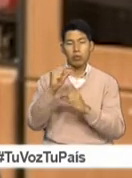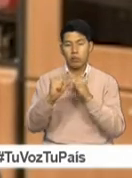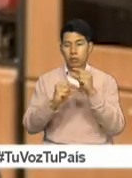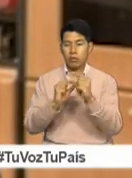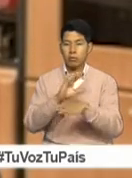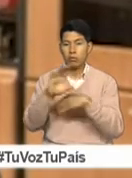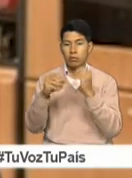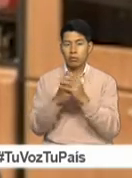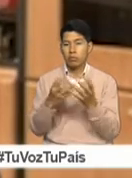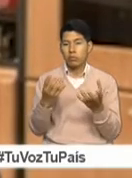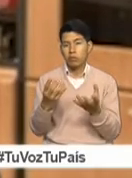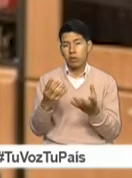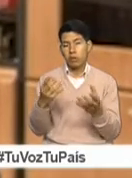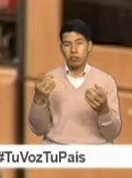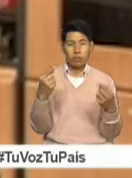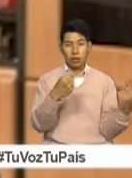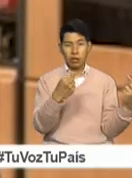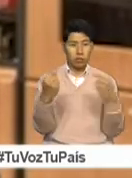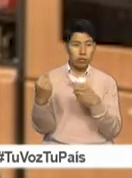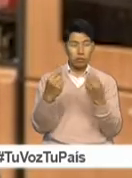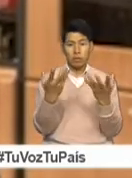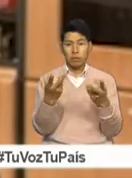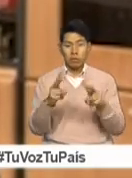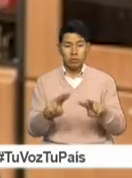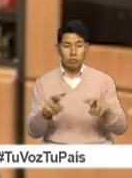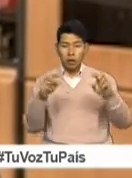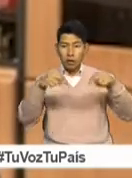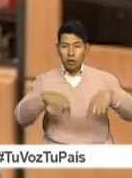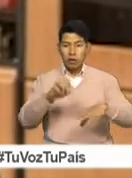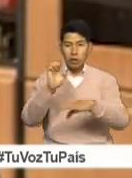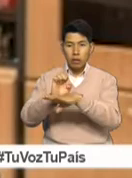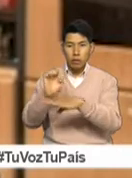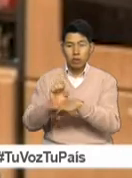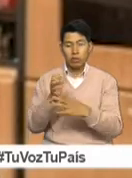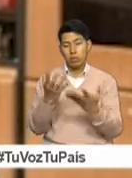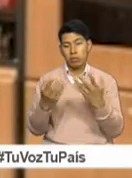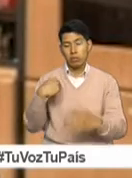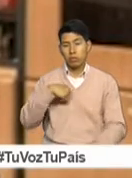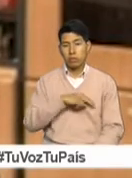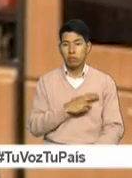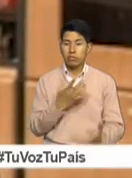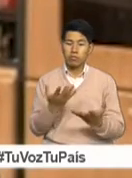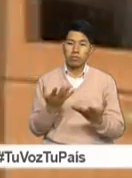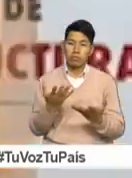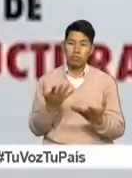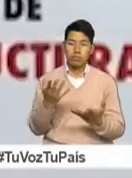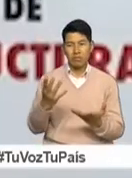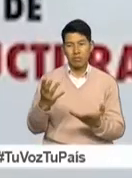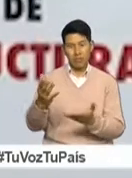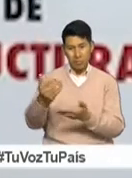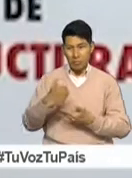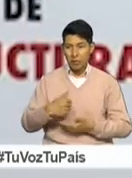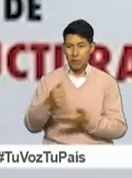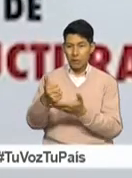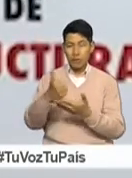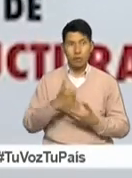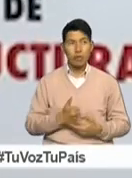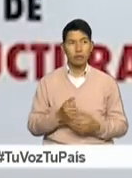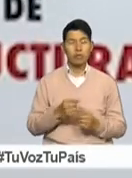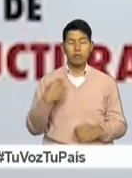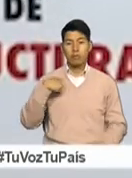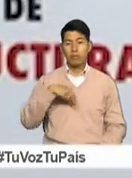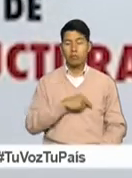eso y peleando para que nos den un espacio ya no como subcontratistas sino como contratistas que nosotros hemos crecido